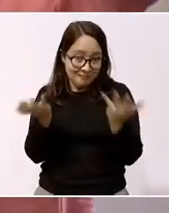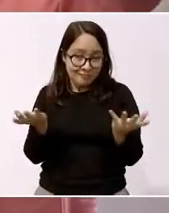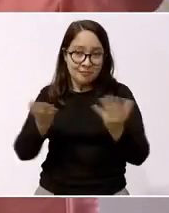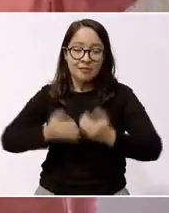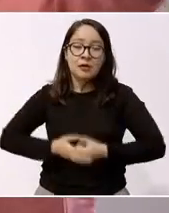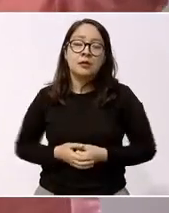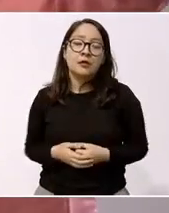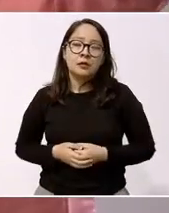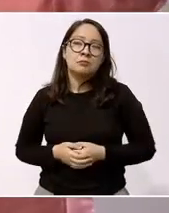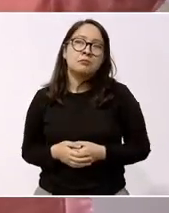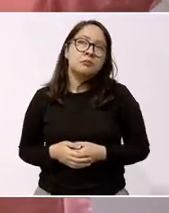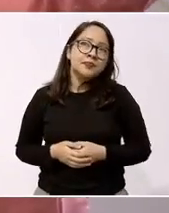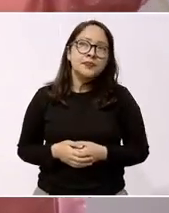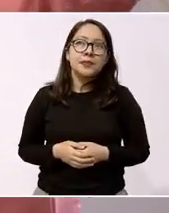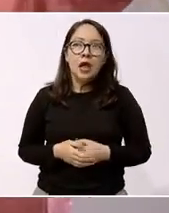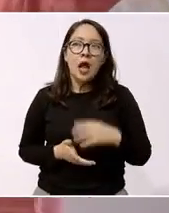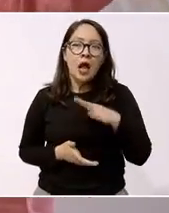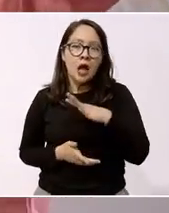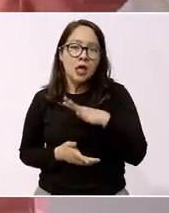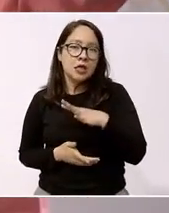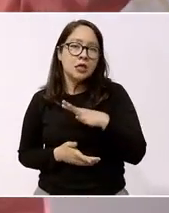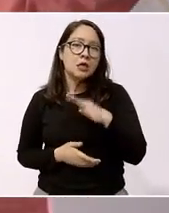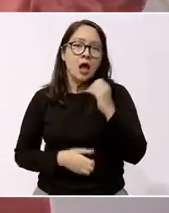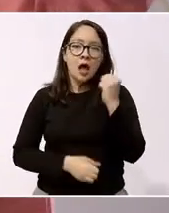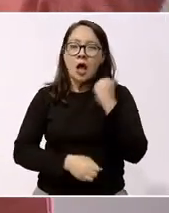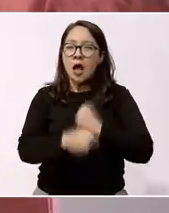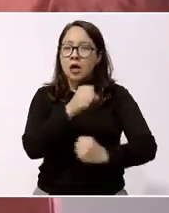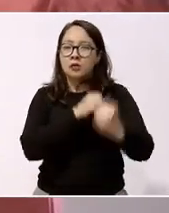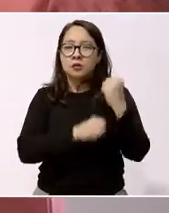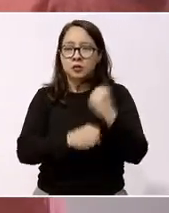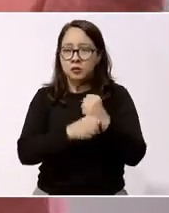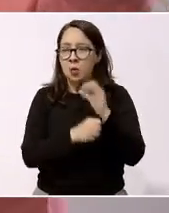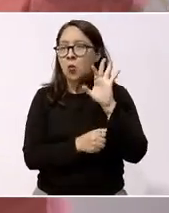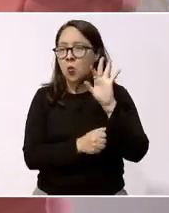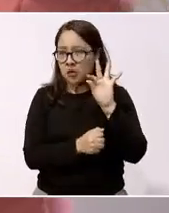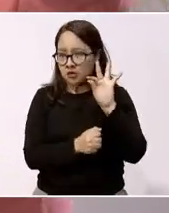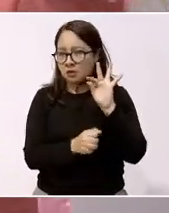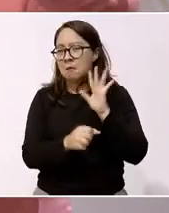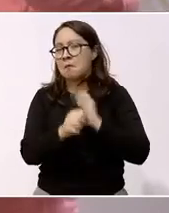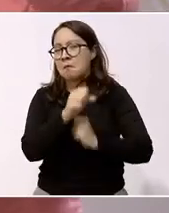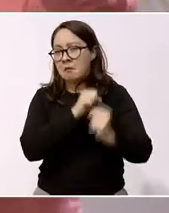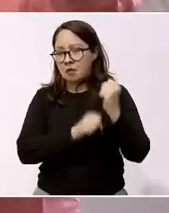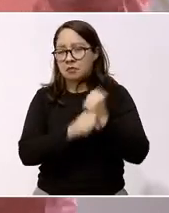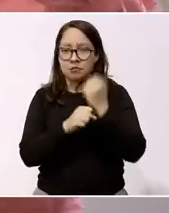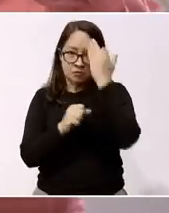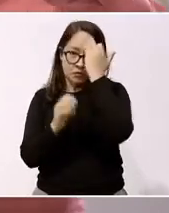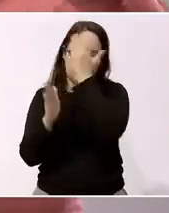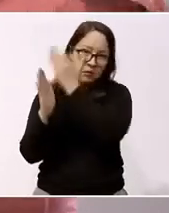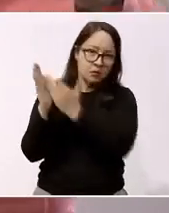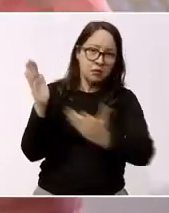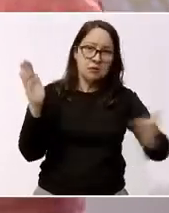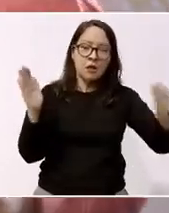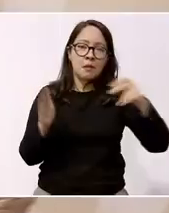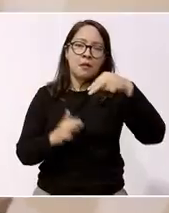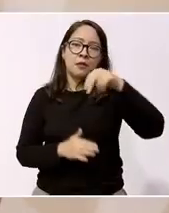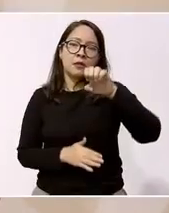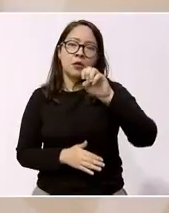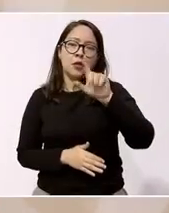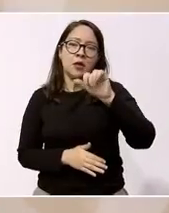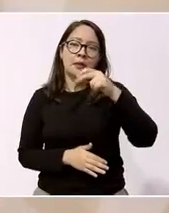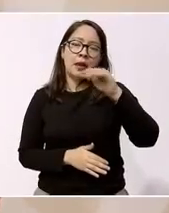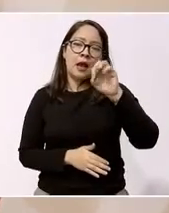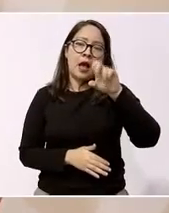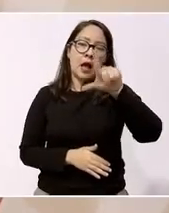Exactamente hace 40 años, el periodo neoliberal